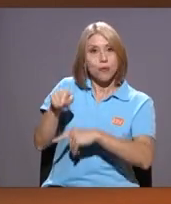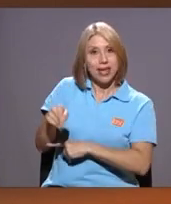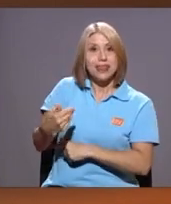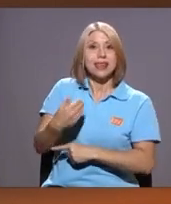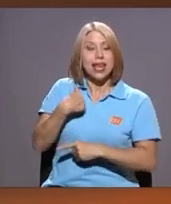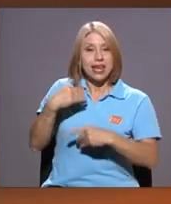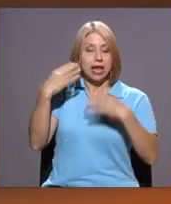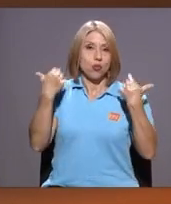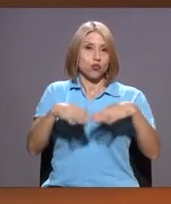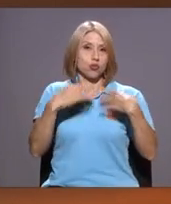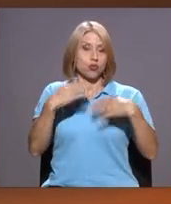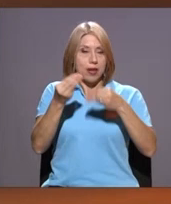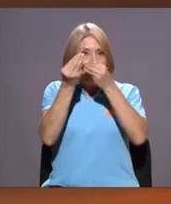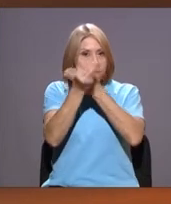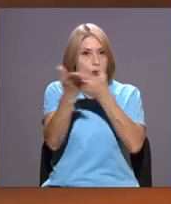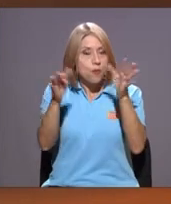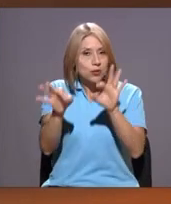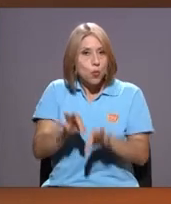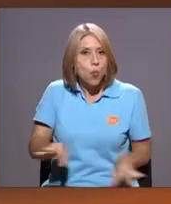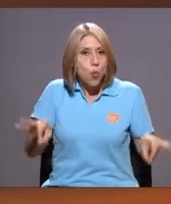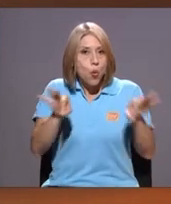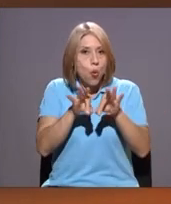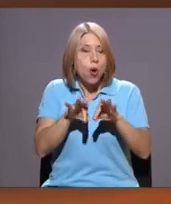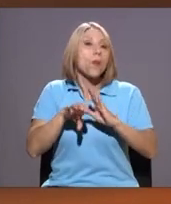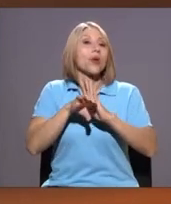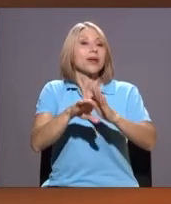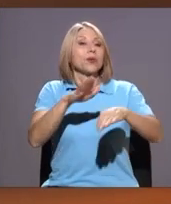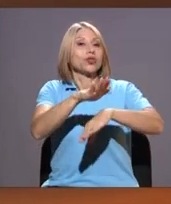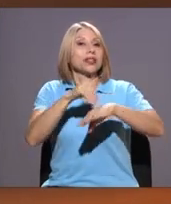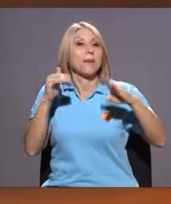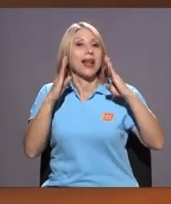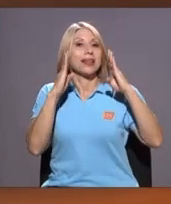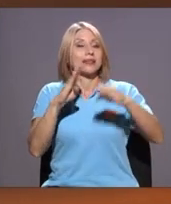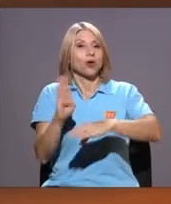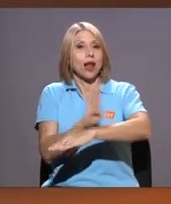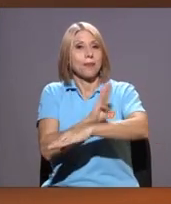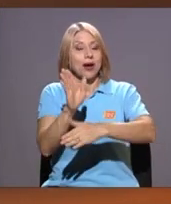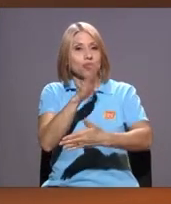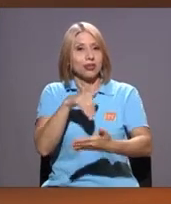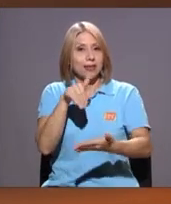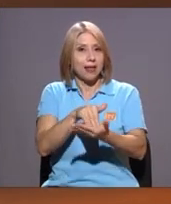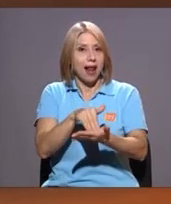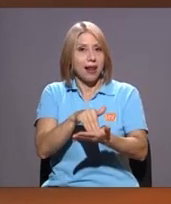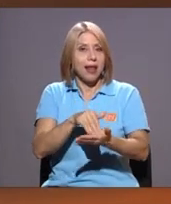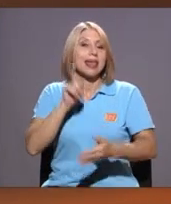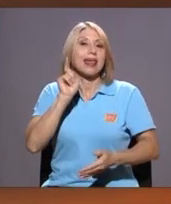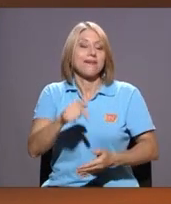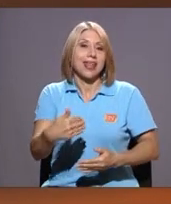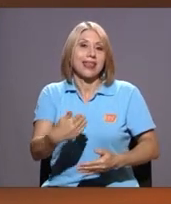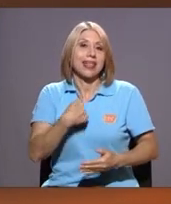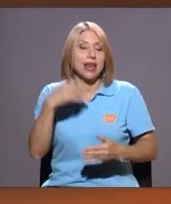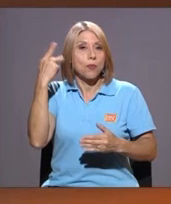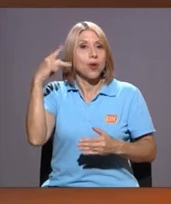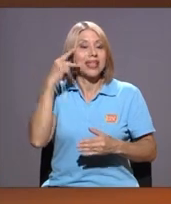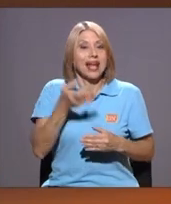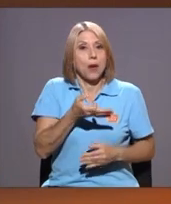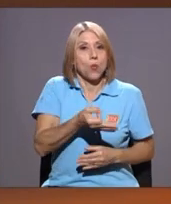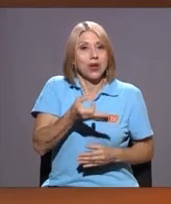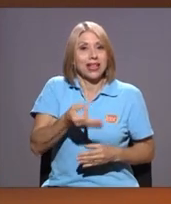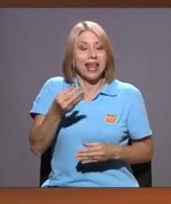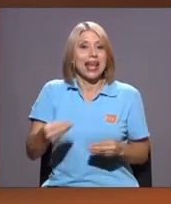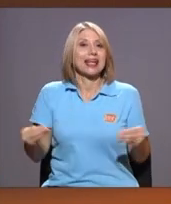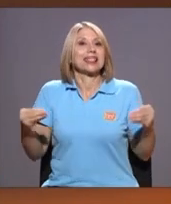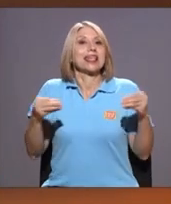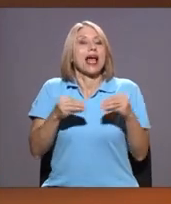ejemplo llama la atención al banco central que debería tener una política monetaria que se llama más